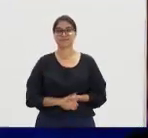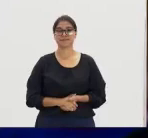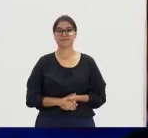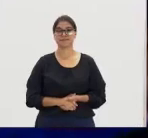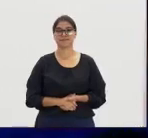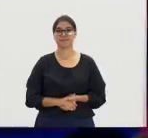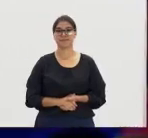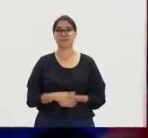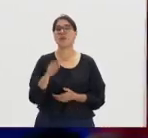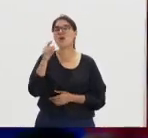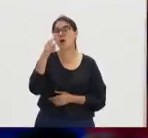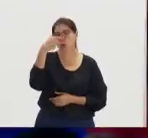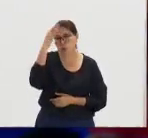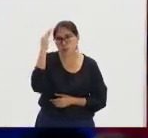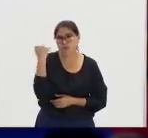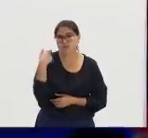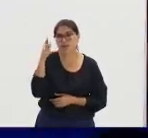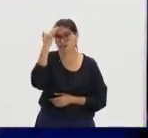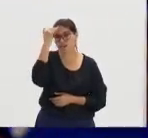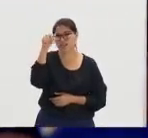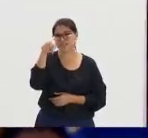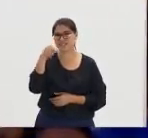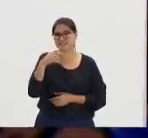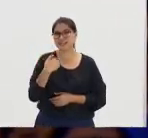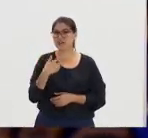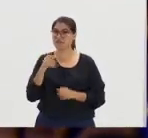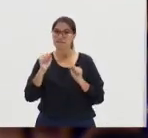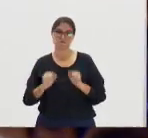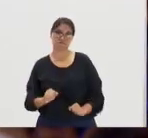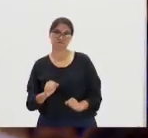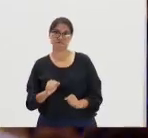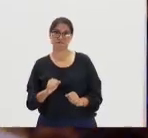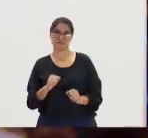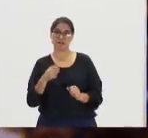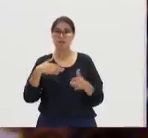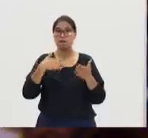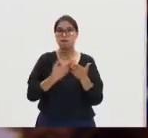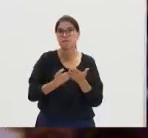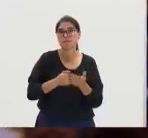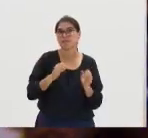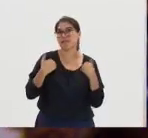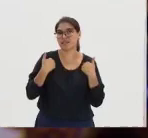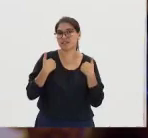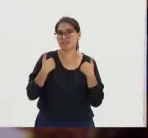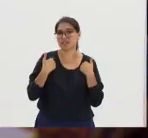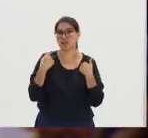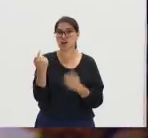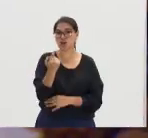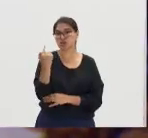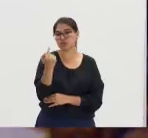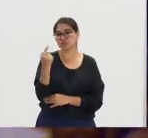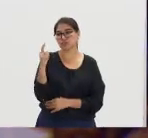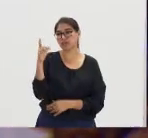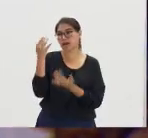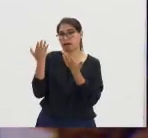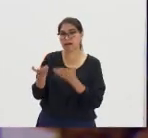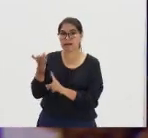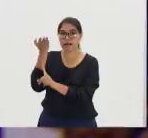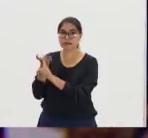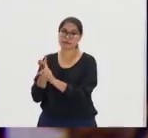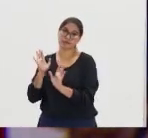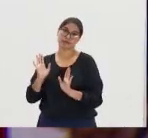Señora, cuando toque y no arranque, ya sabe que el hombre ya no es por gusto. Doble llanta, amén. Nada de motor. Pero voy al